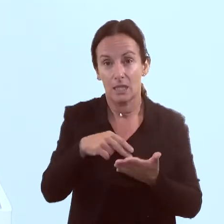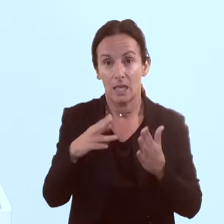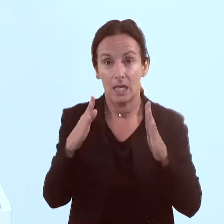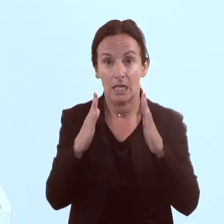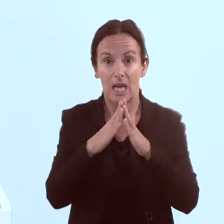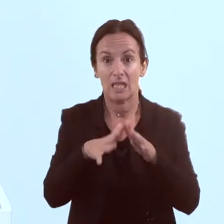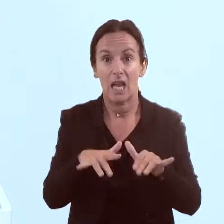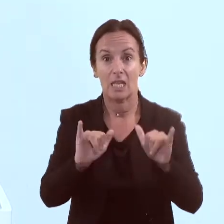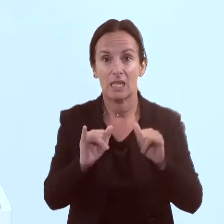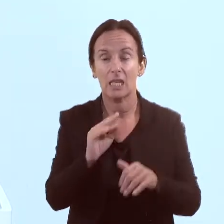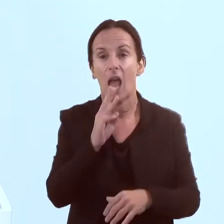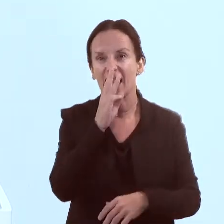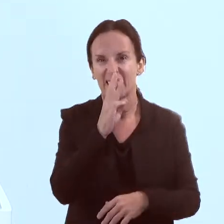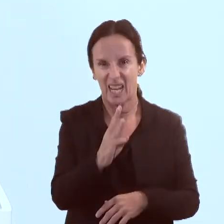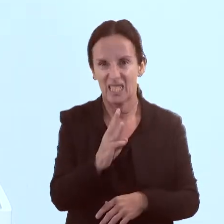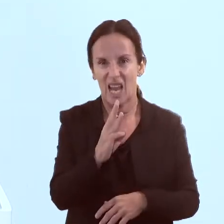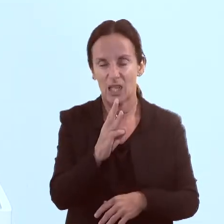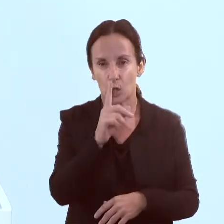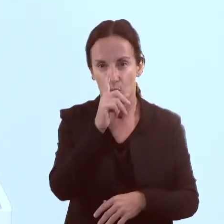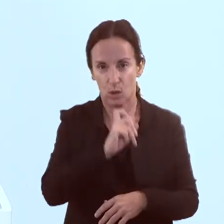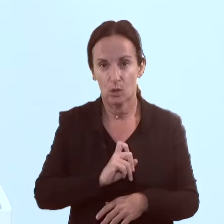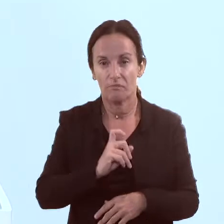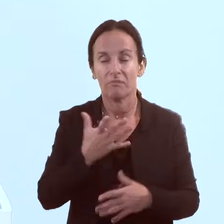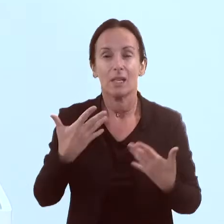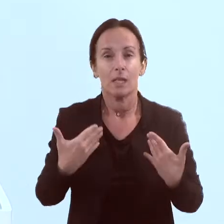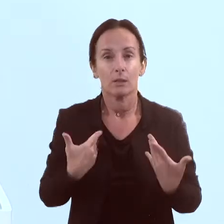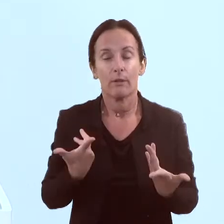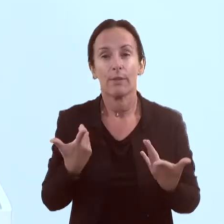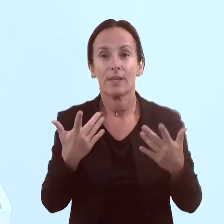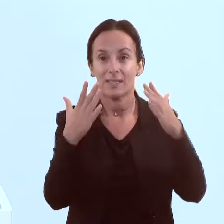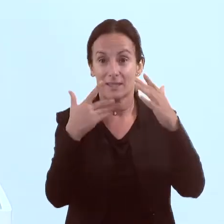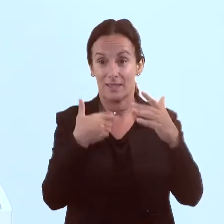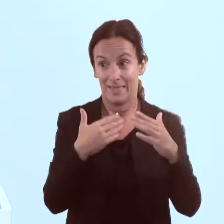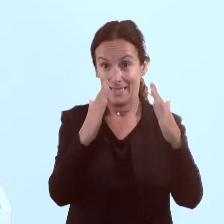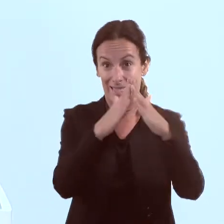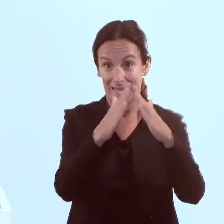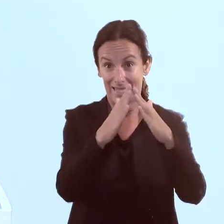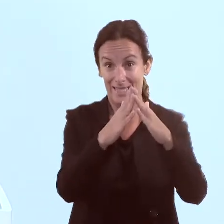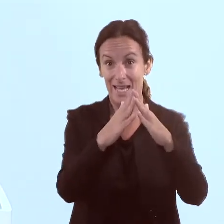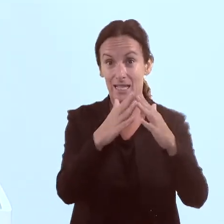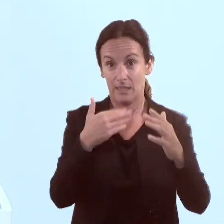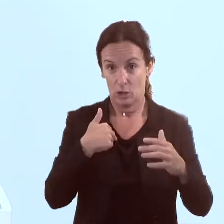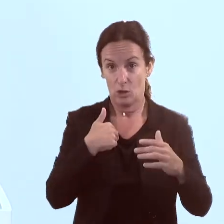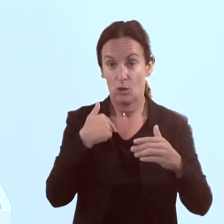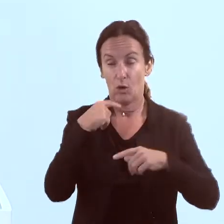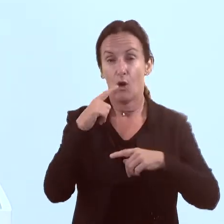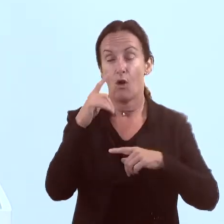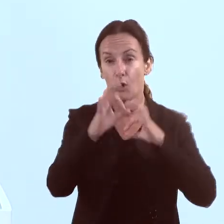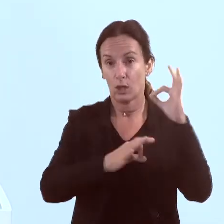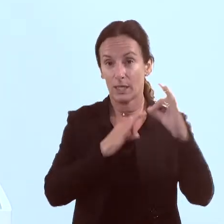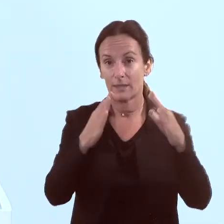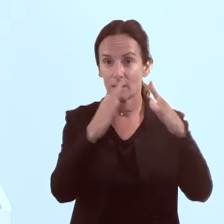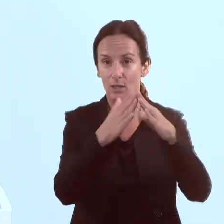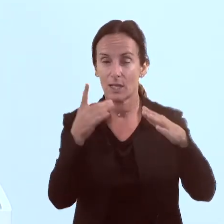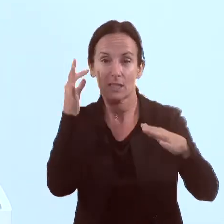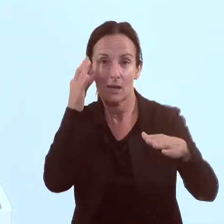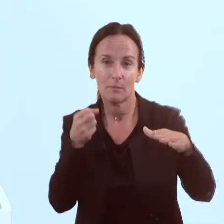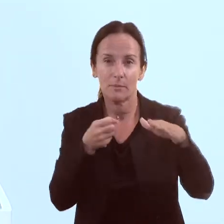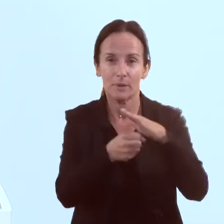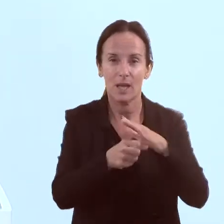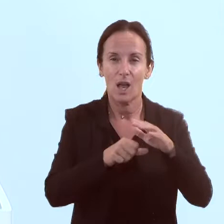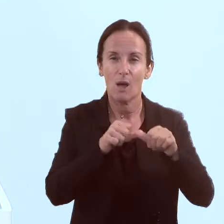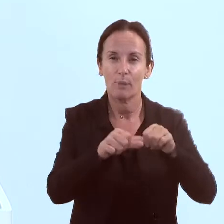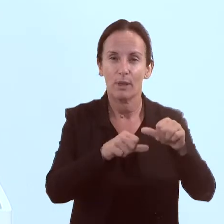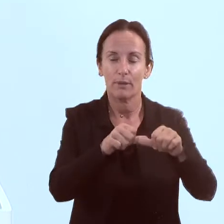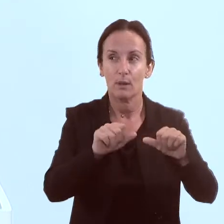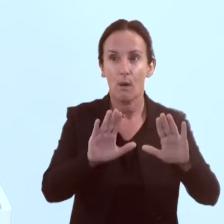durante 3 años. Hace todo su proceso de recuperación en una de las viviendas que tenemos las organizaciones, pero esa